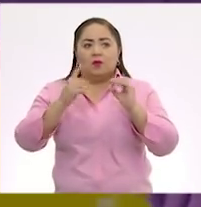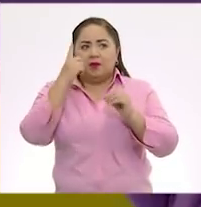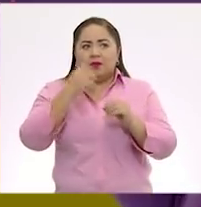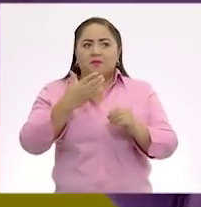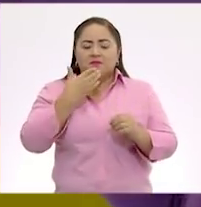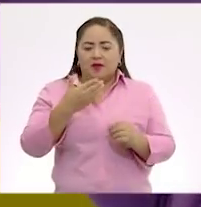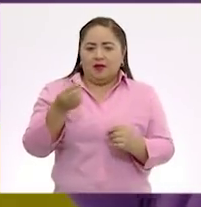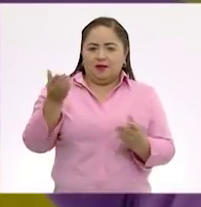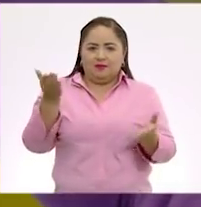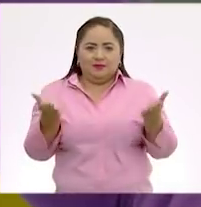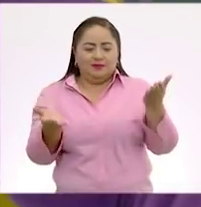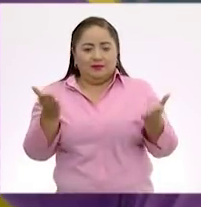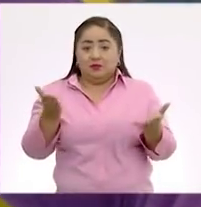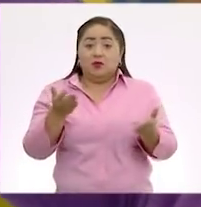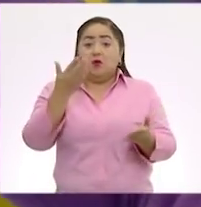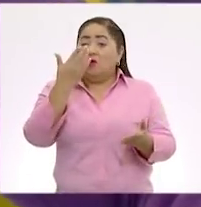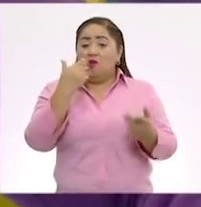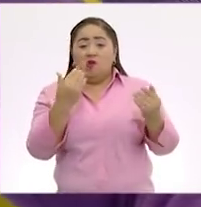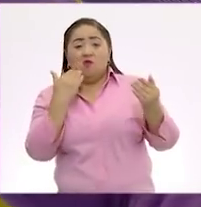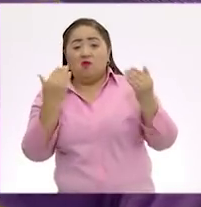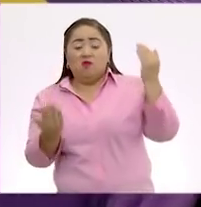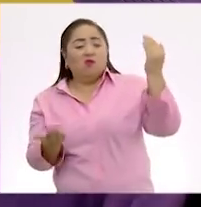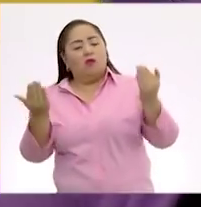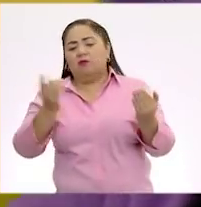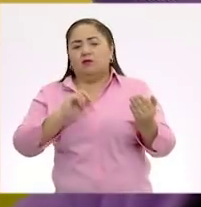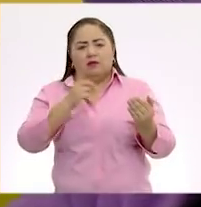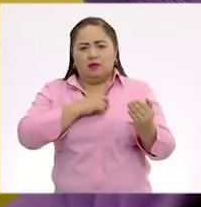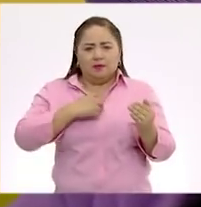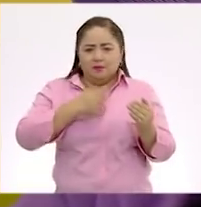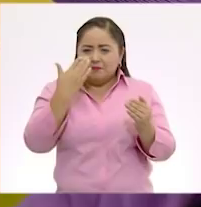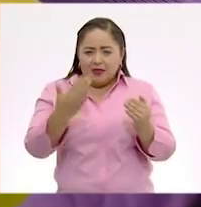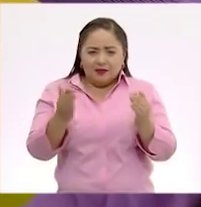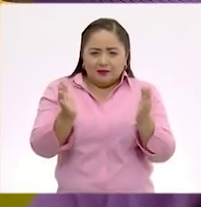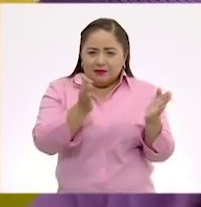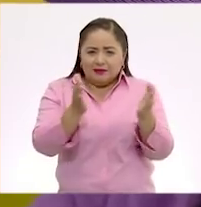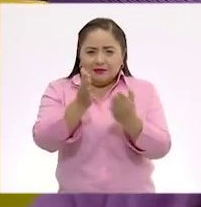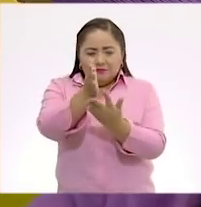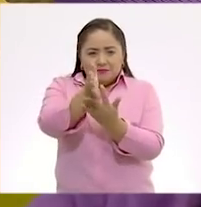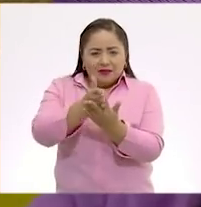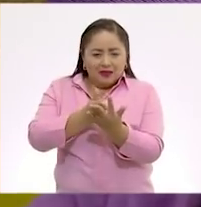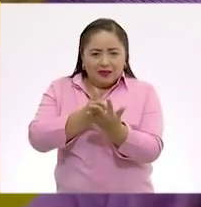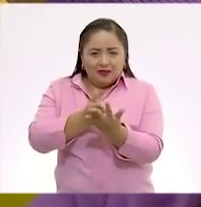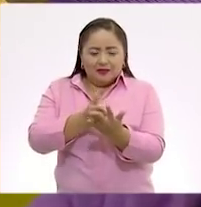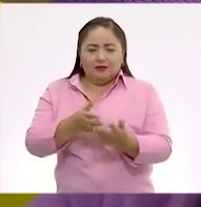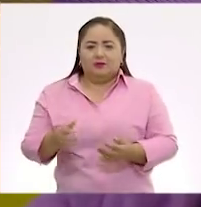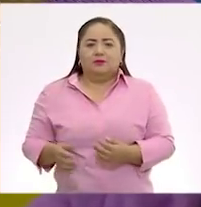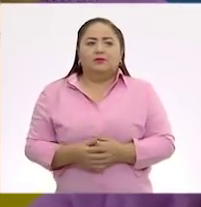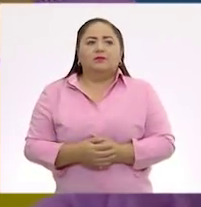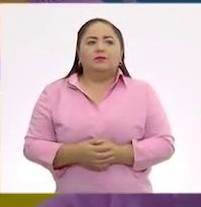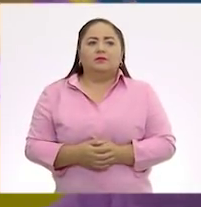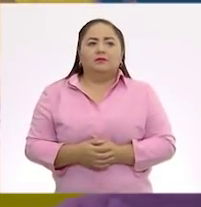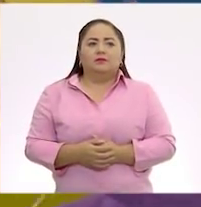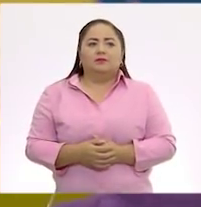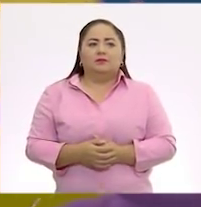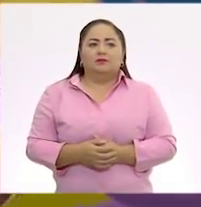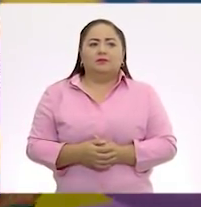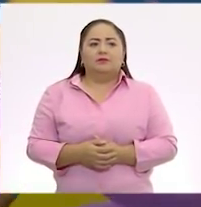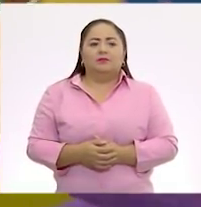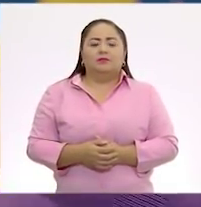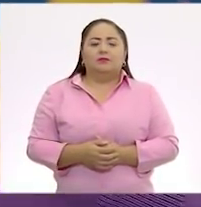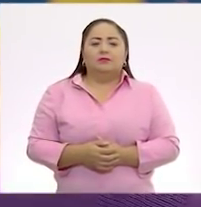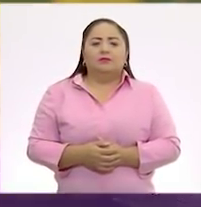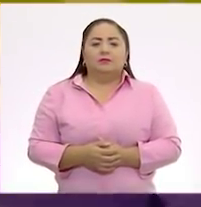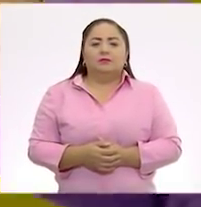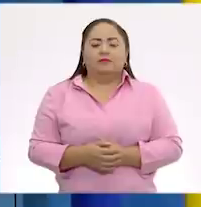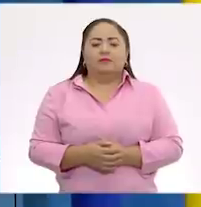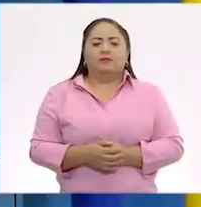mantenga equilibrado. Si no está equilibrado, entonces hay que moverle un poquito unos milímetros hacia un lado o hacia el